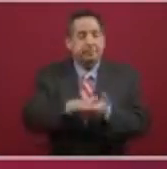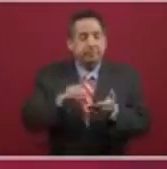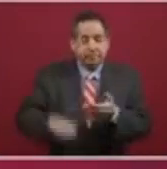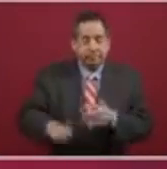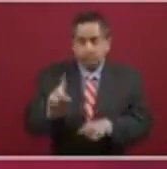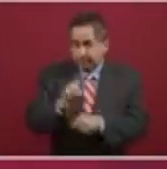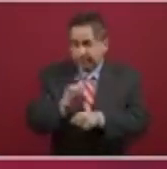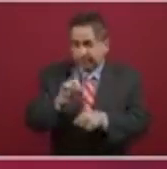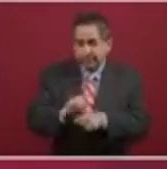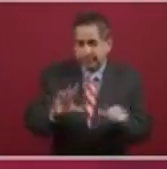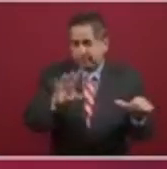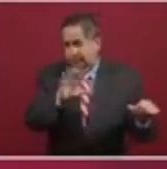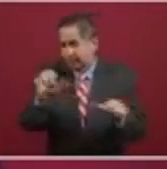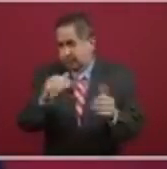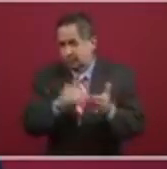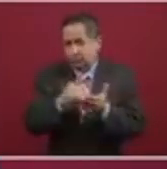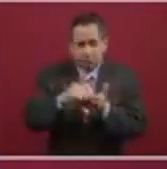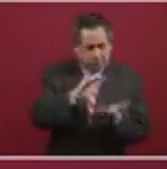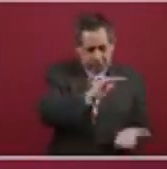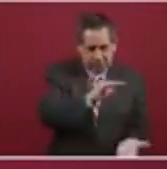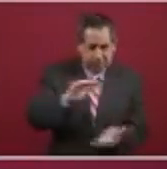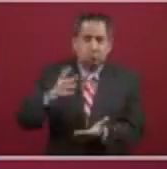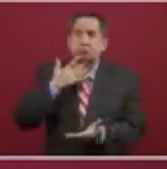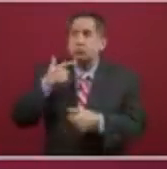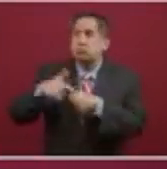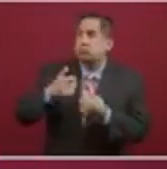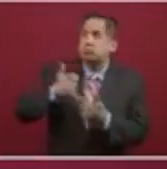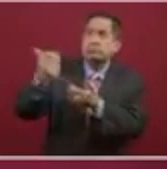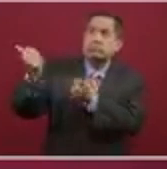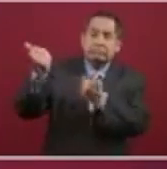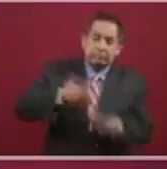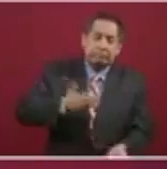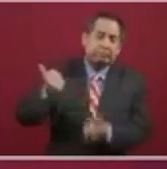600,000 barriles diarios. ¿Cuánto producimos?